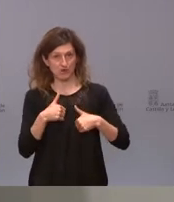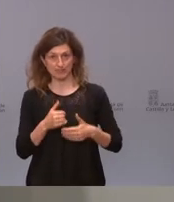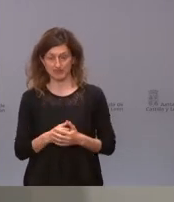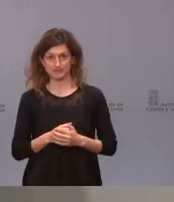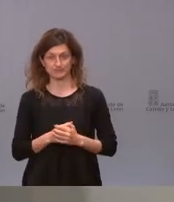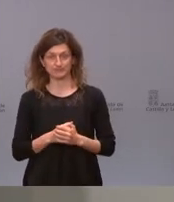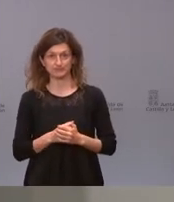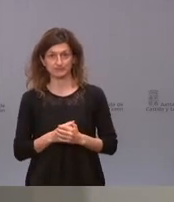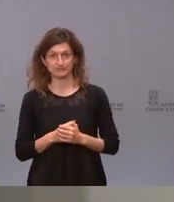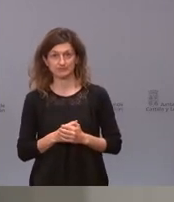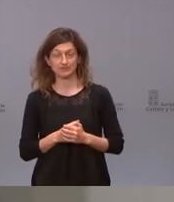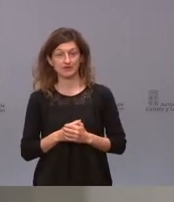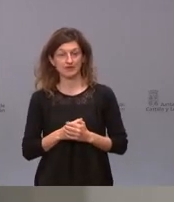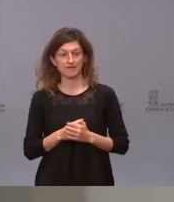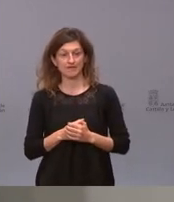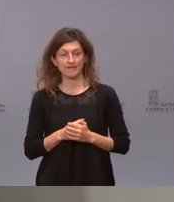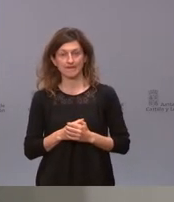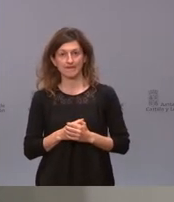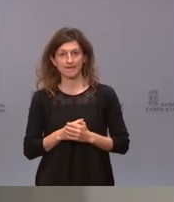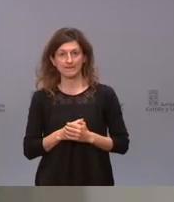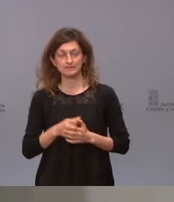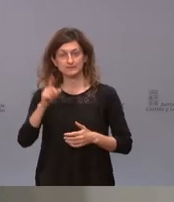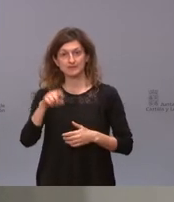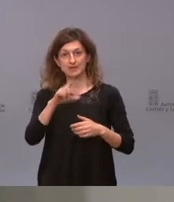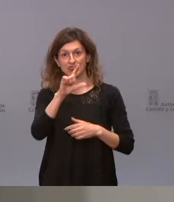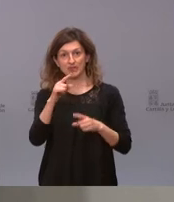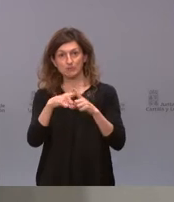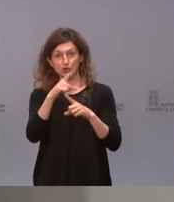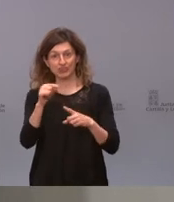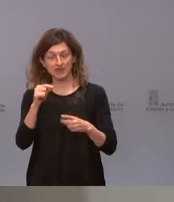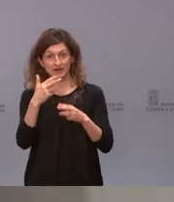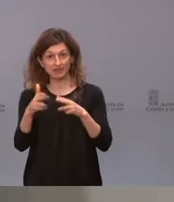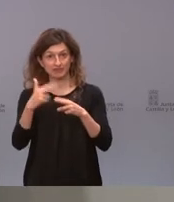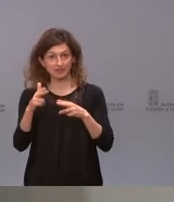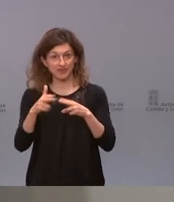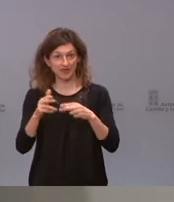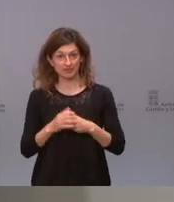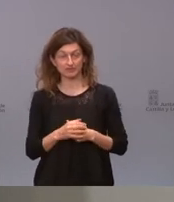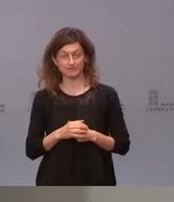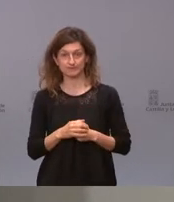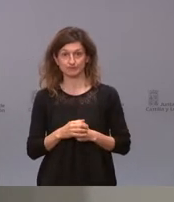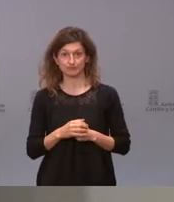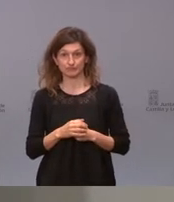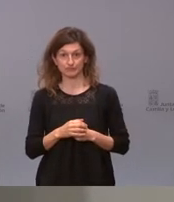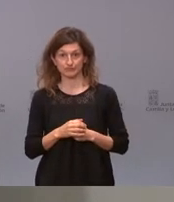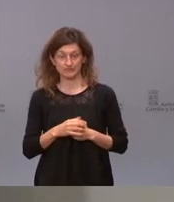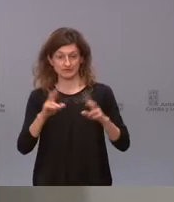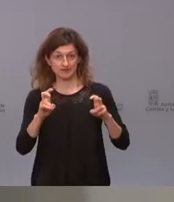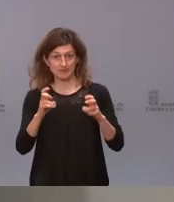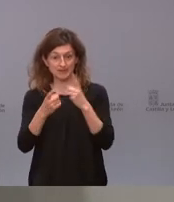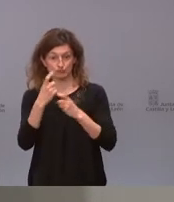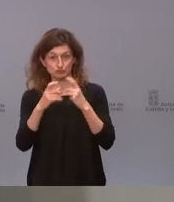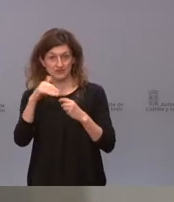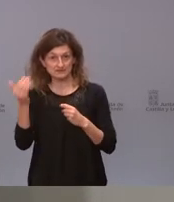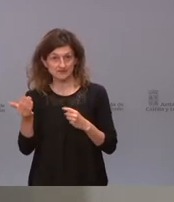que por otra parte tenemos el 100% de la actividad de consultas externas y